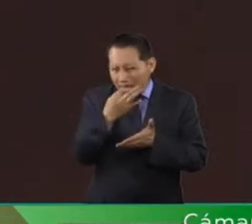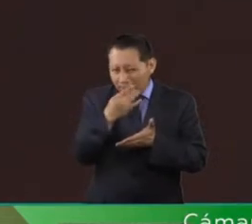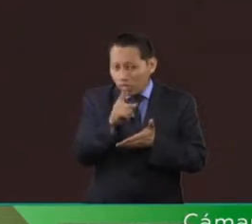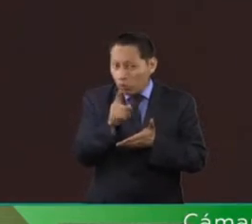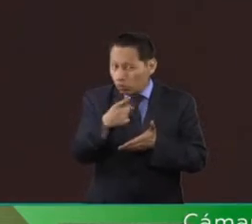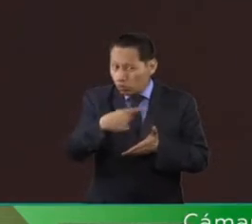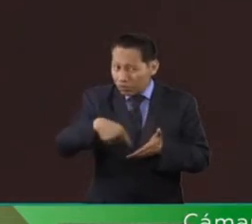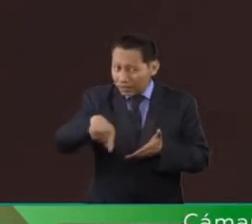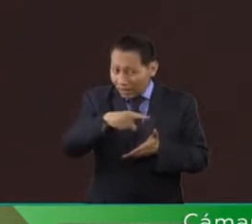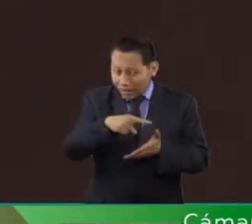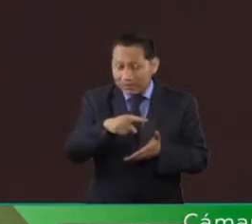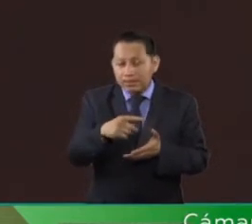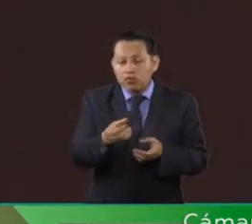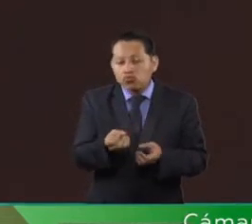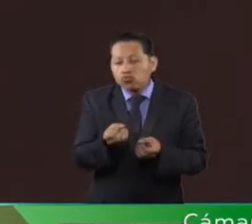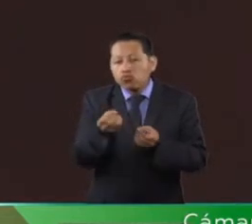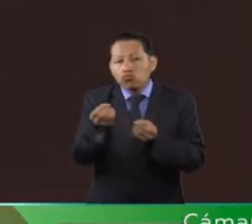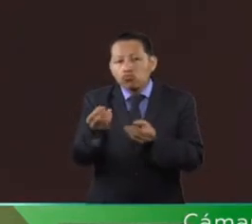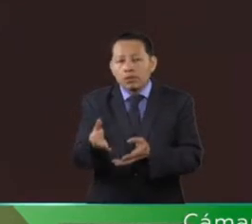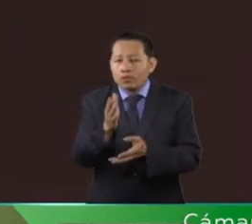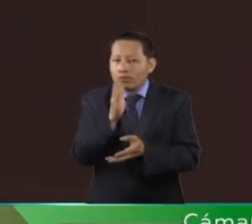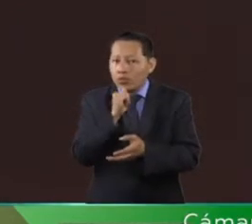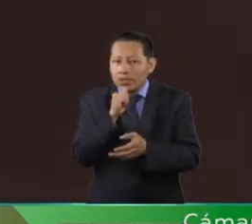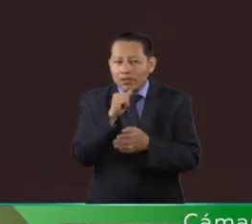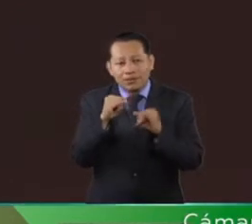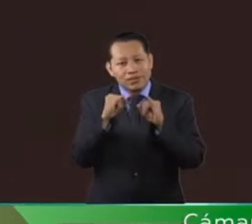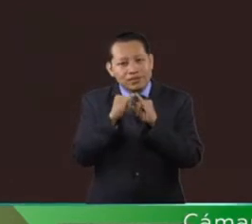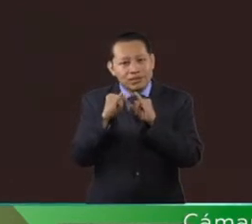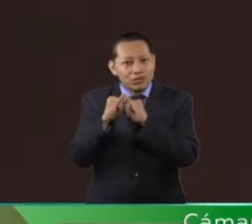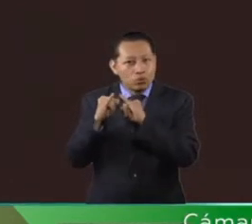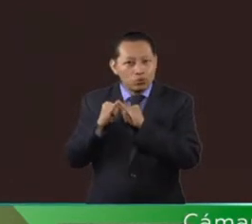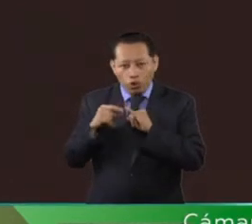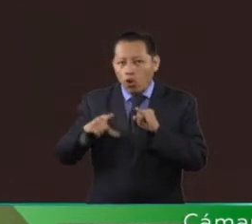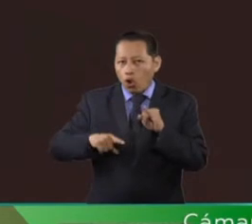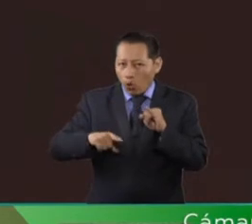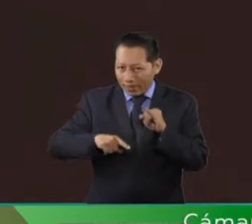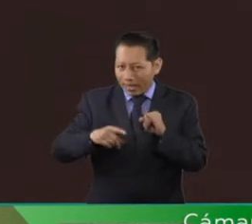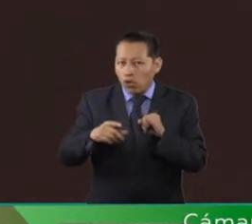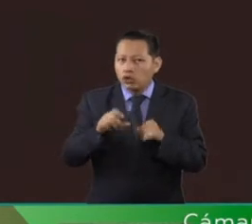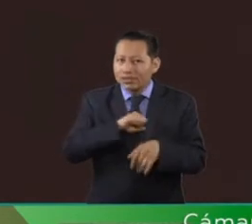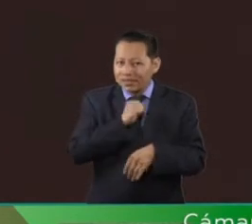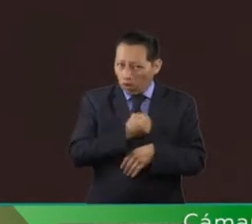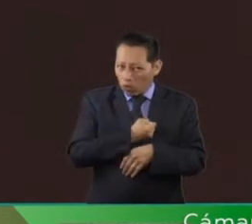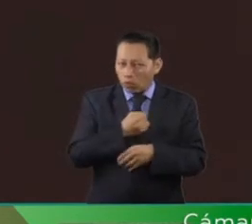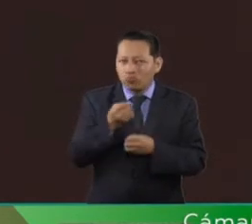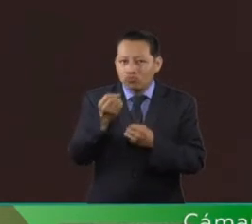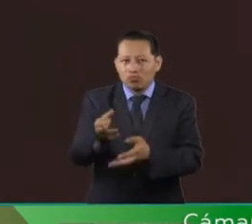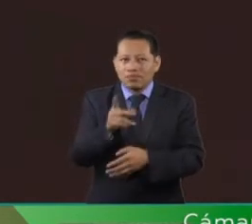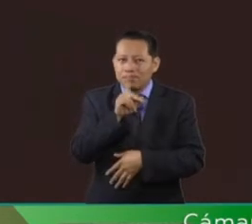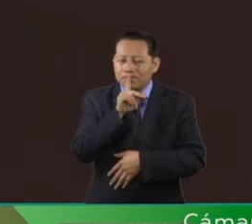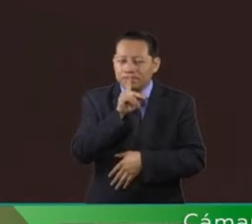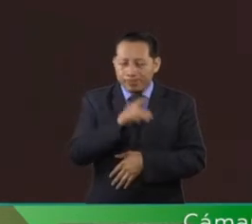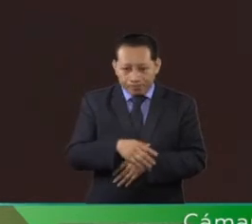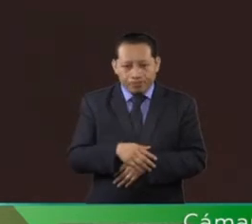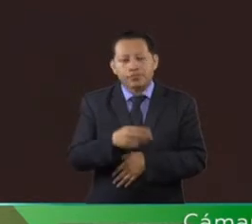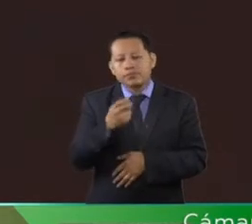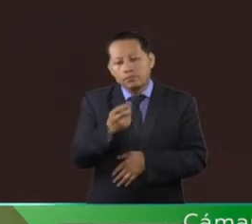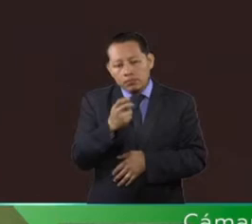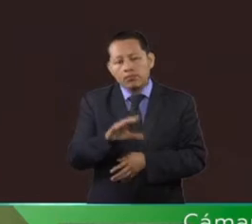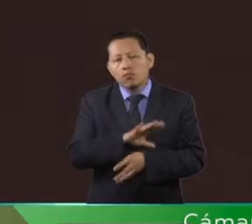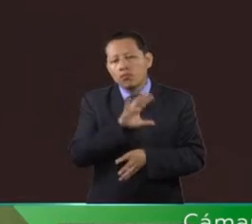ustedes no han podido darles desde las instituciones públicas en salud. Todo lo anterior ha terminado